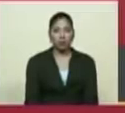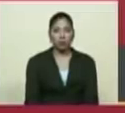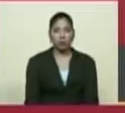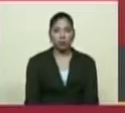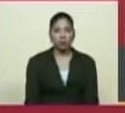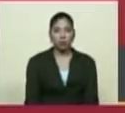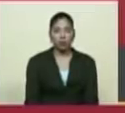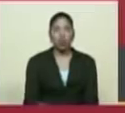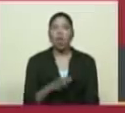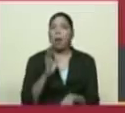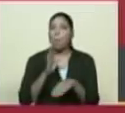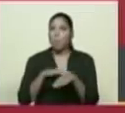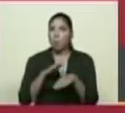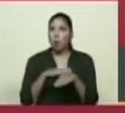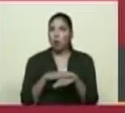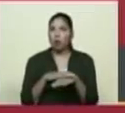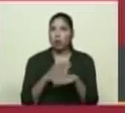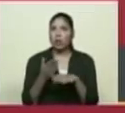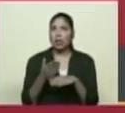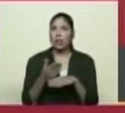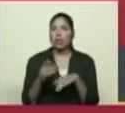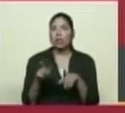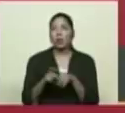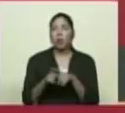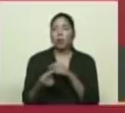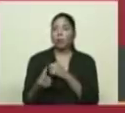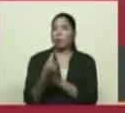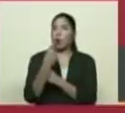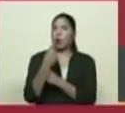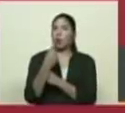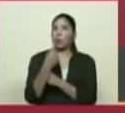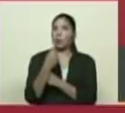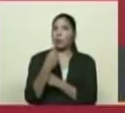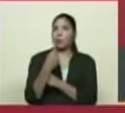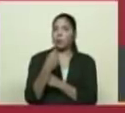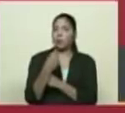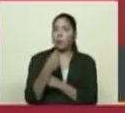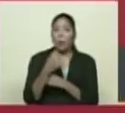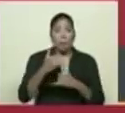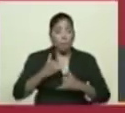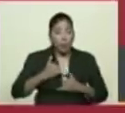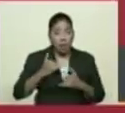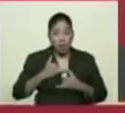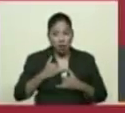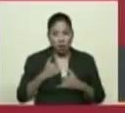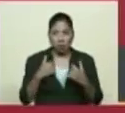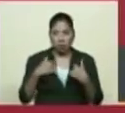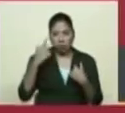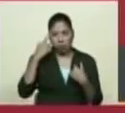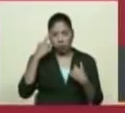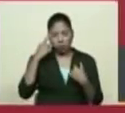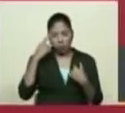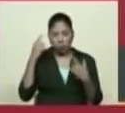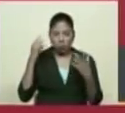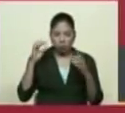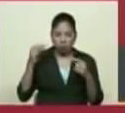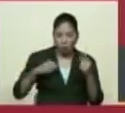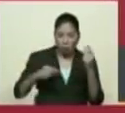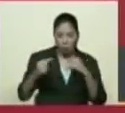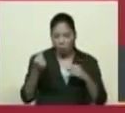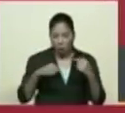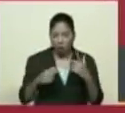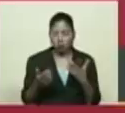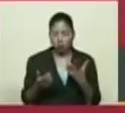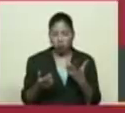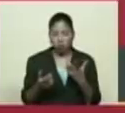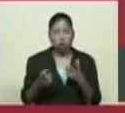Porque la crítica, compañeras, y la autocrítica, no es para dividir nuestras